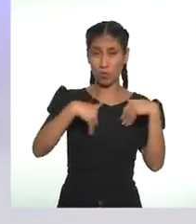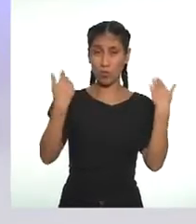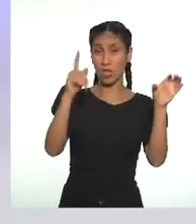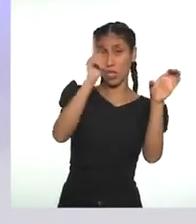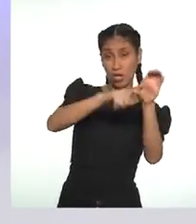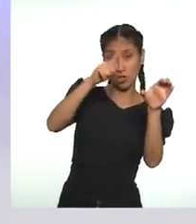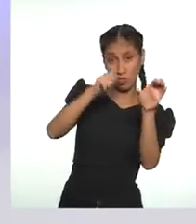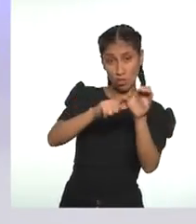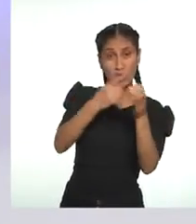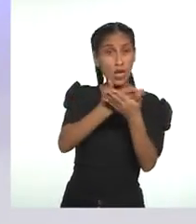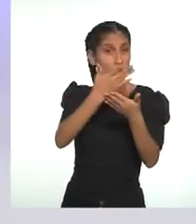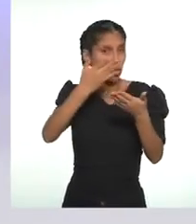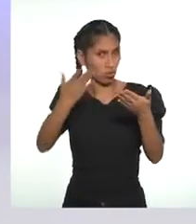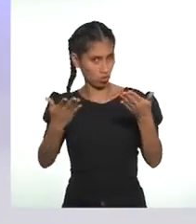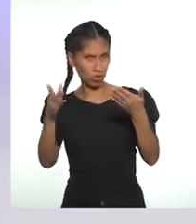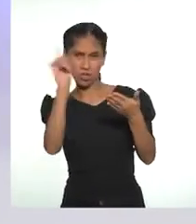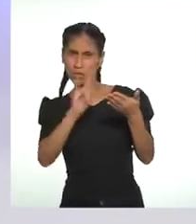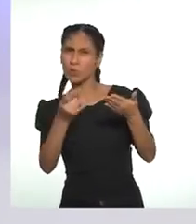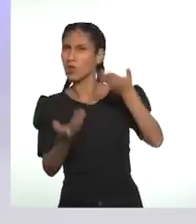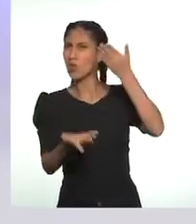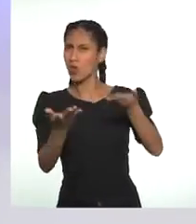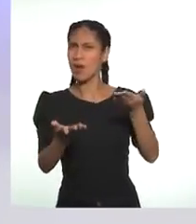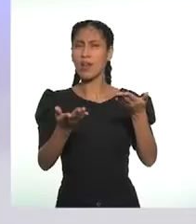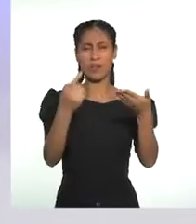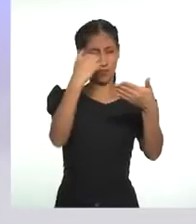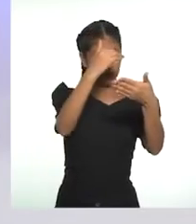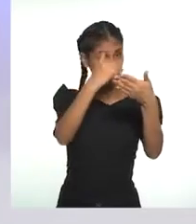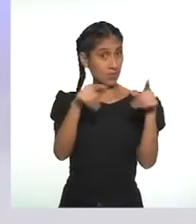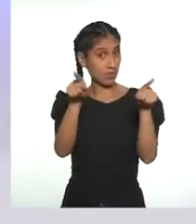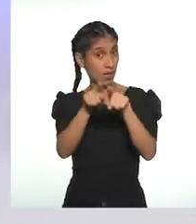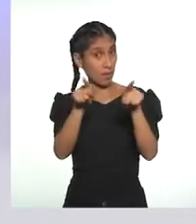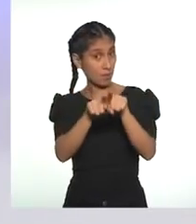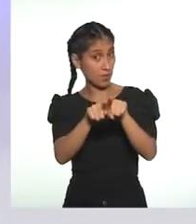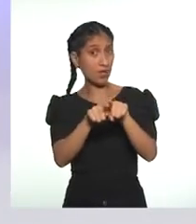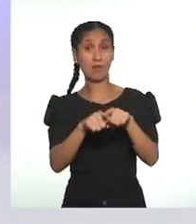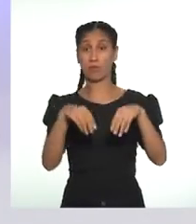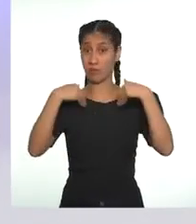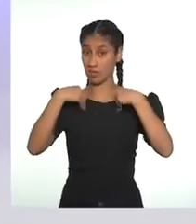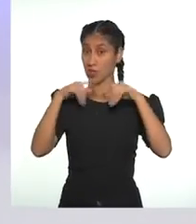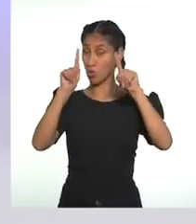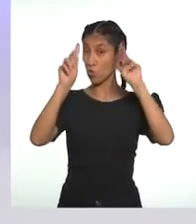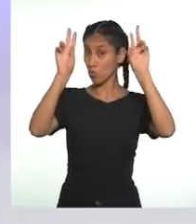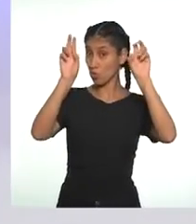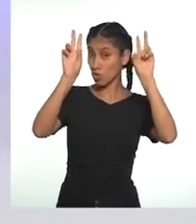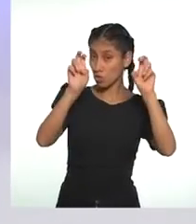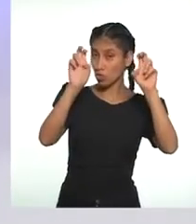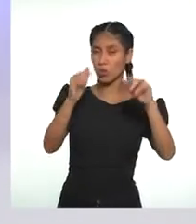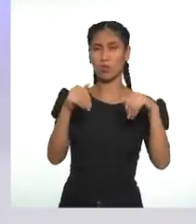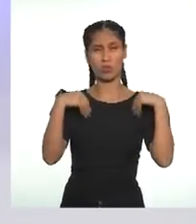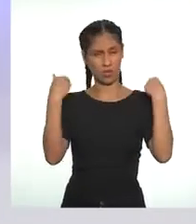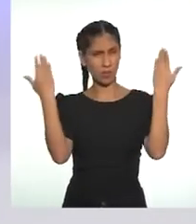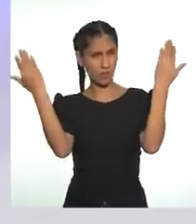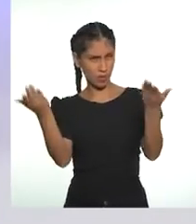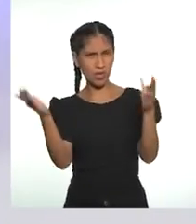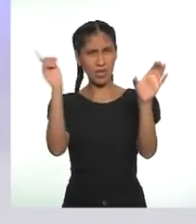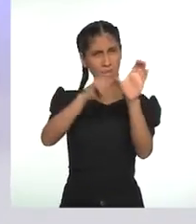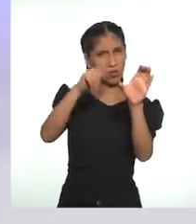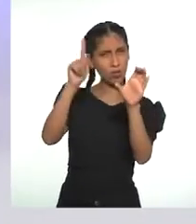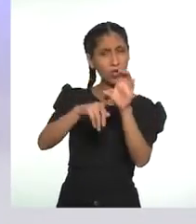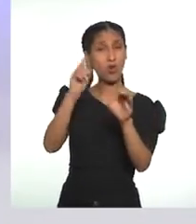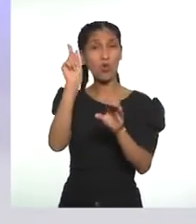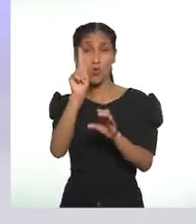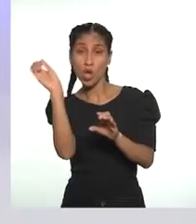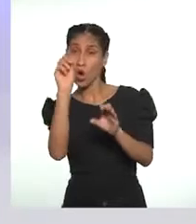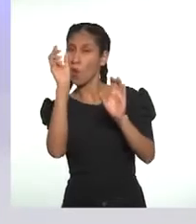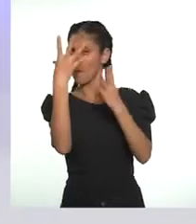puede incluir una lista de materiales a usar. Asimismo, un texto instructivo tiene un título y, como hemos visto, puede incluir